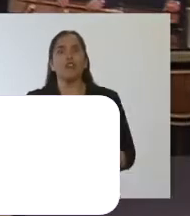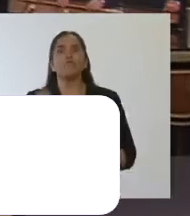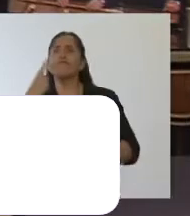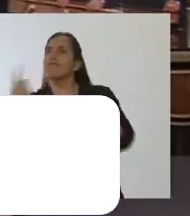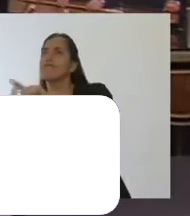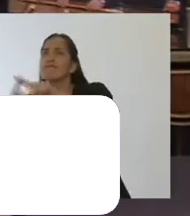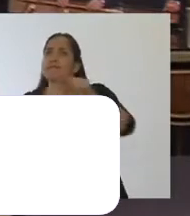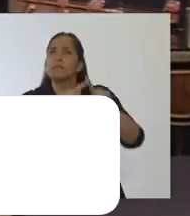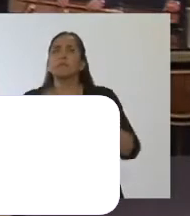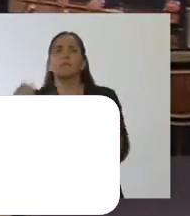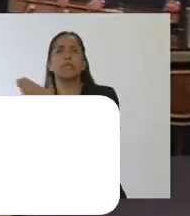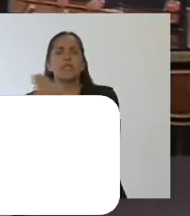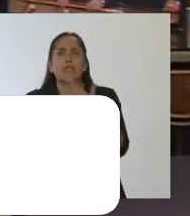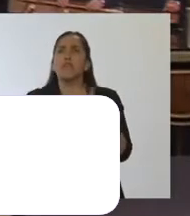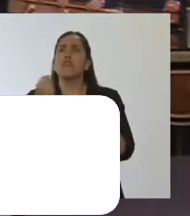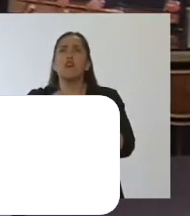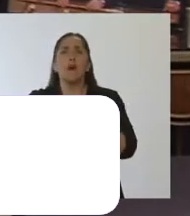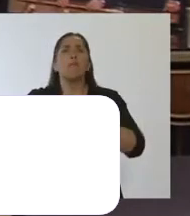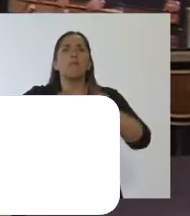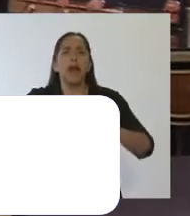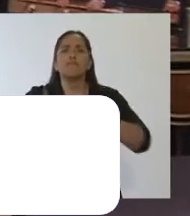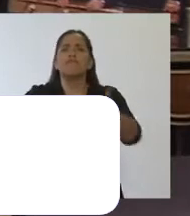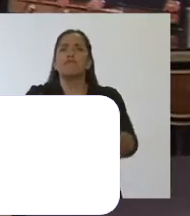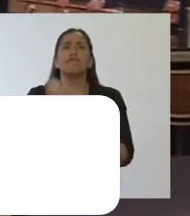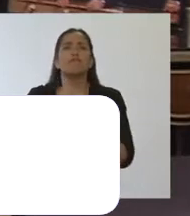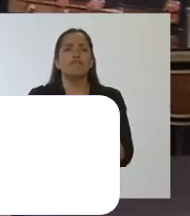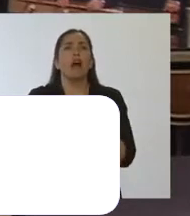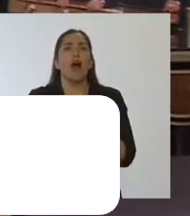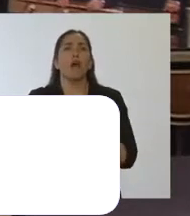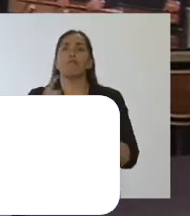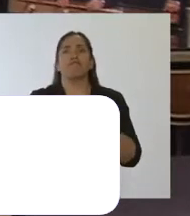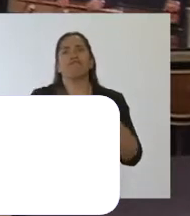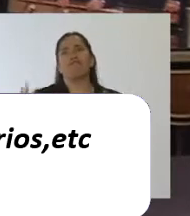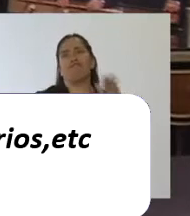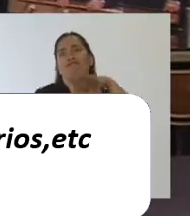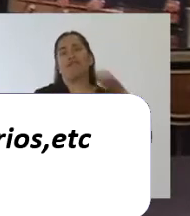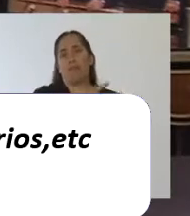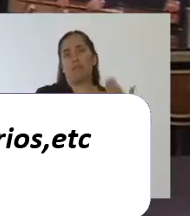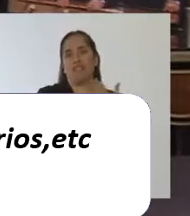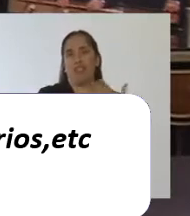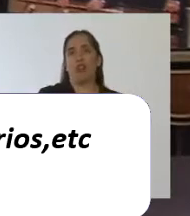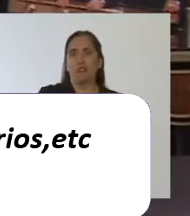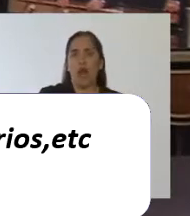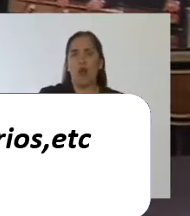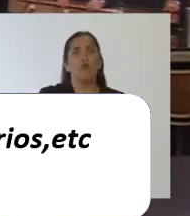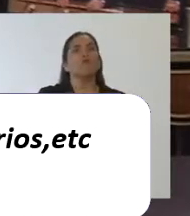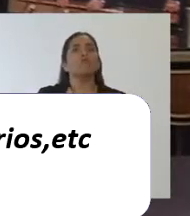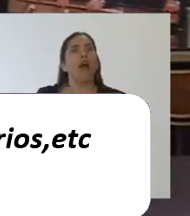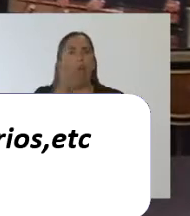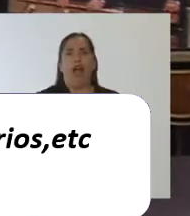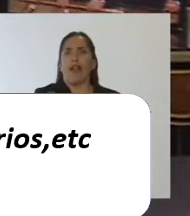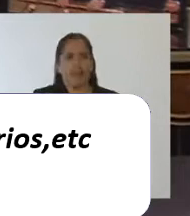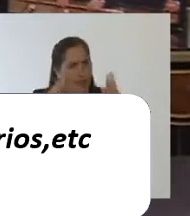Estado la implementación de las acciones establecidas por el Ministerio de Salud para enfrentar localmente la